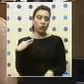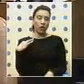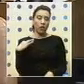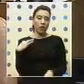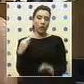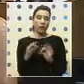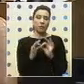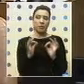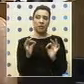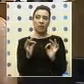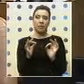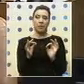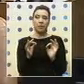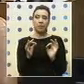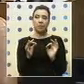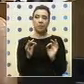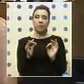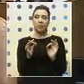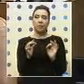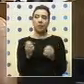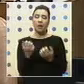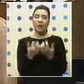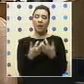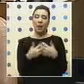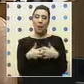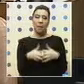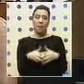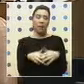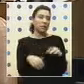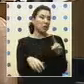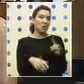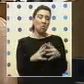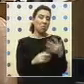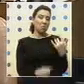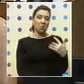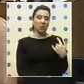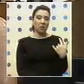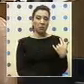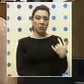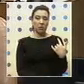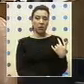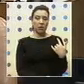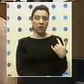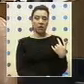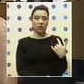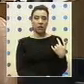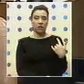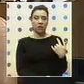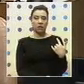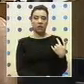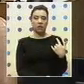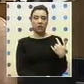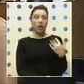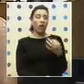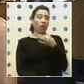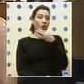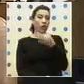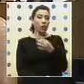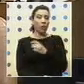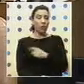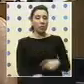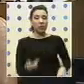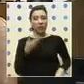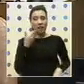todo, porque la verdad es que la de las empresas no es muy relevante, aunque la haya destacado un colega que intervino